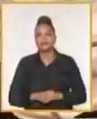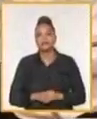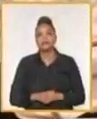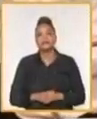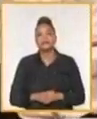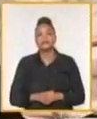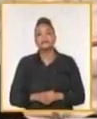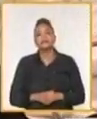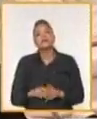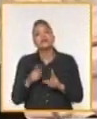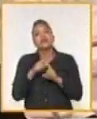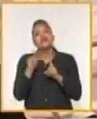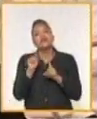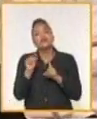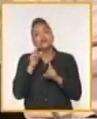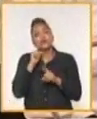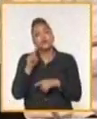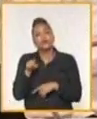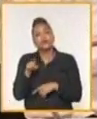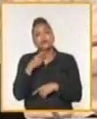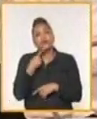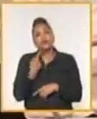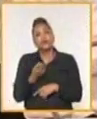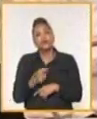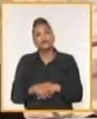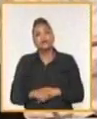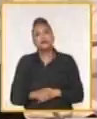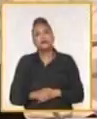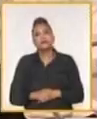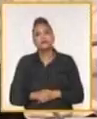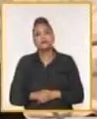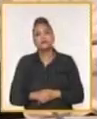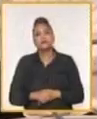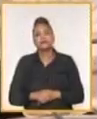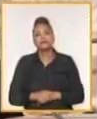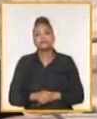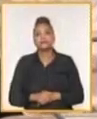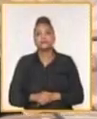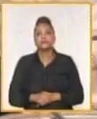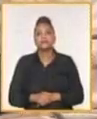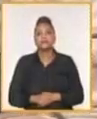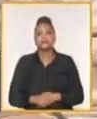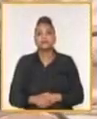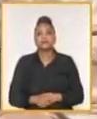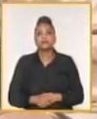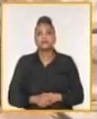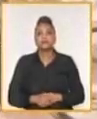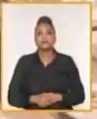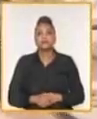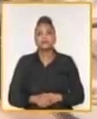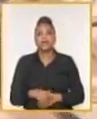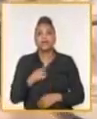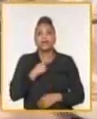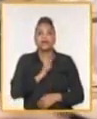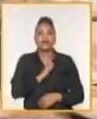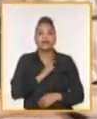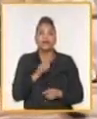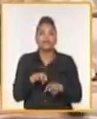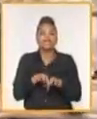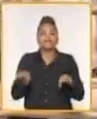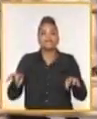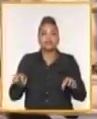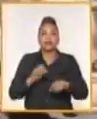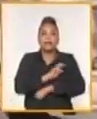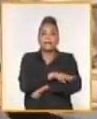es un tema también, como están tratando de apuntar a fracturar internamente el país. Lo que pasa es que ahí